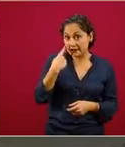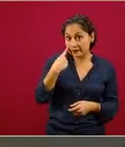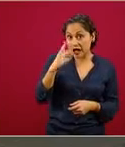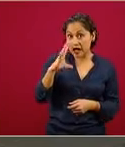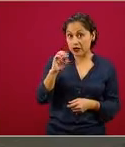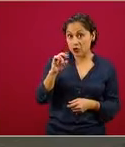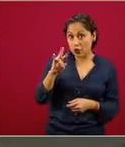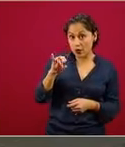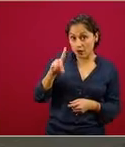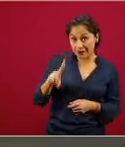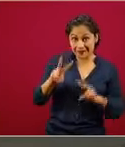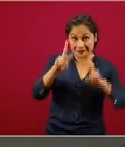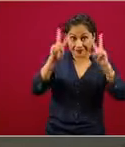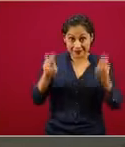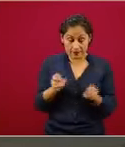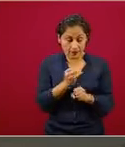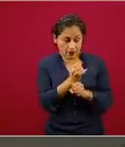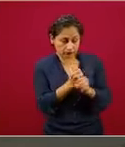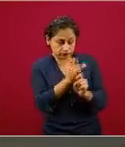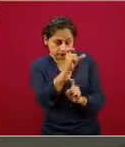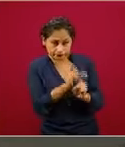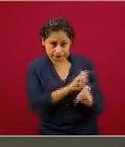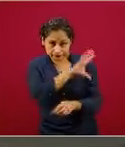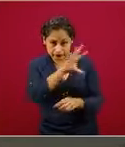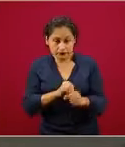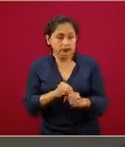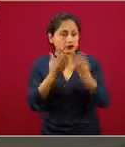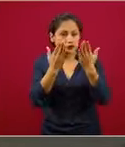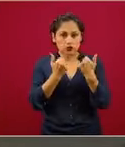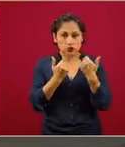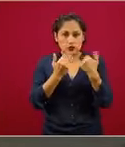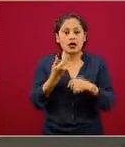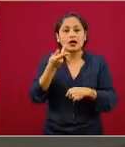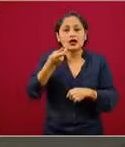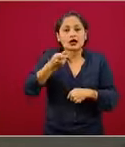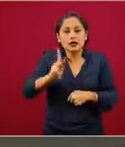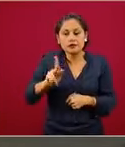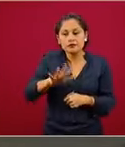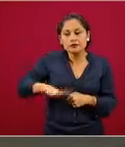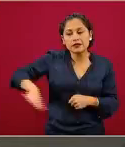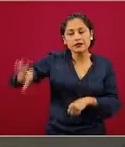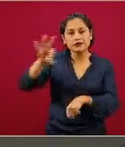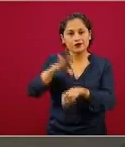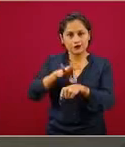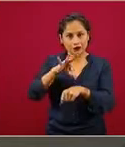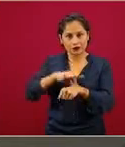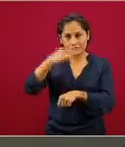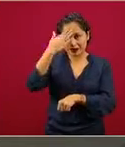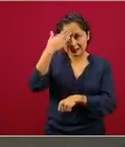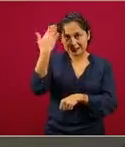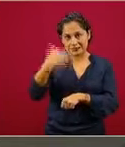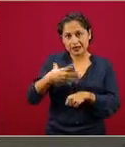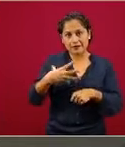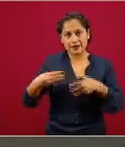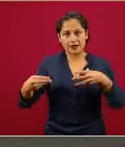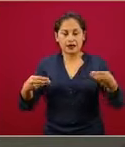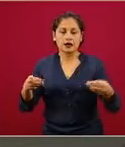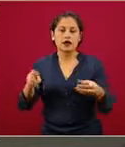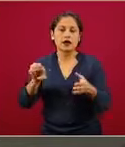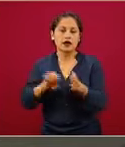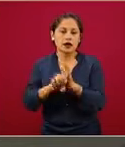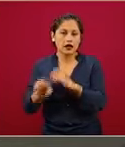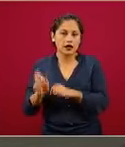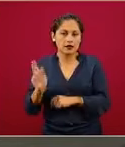estudiado demasiado, pero en una enfermedad análoga desde el punto de vista médico y epidemiológico y biológico, que es la influenza, está